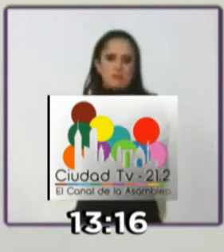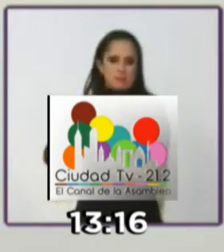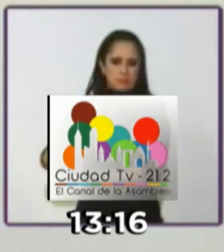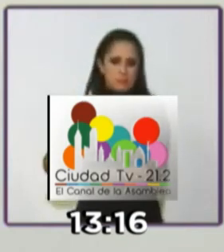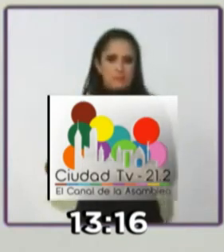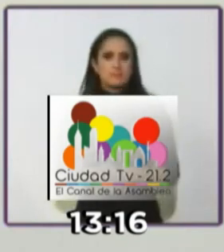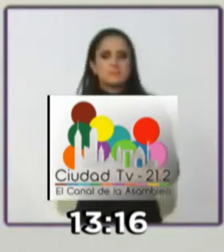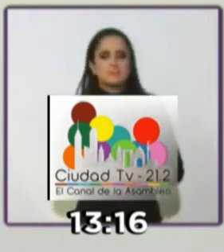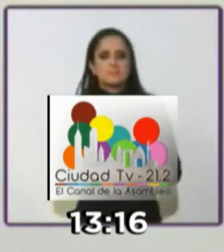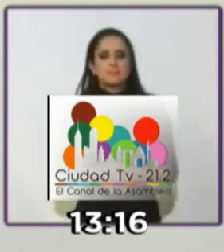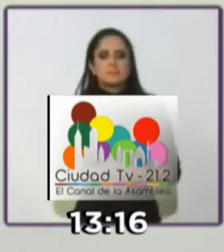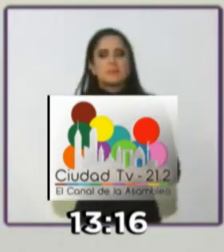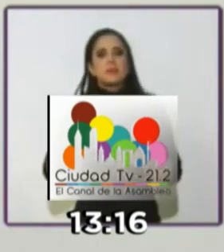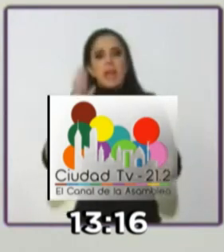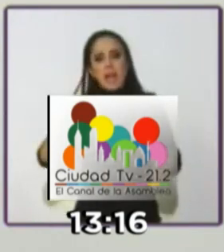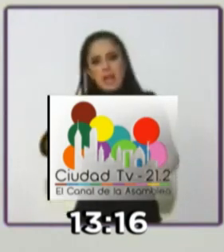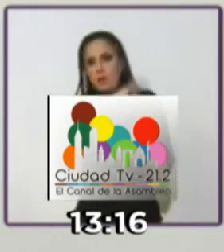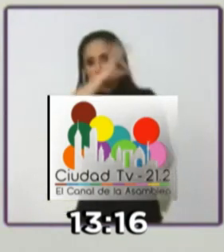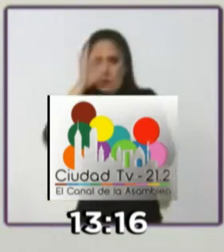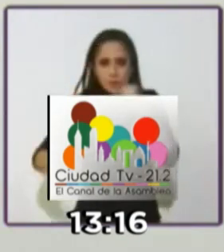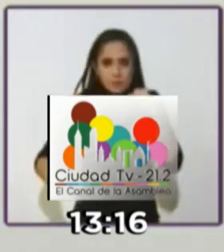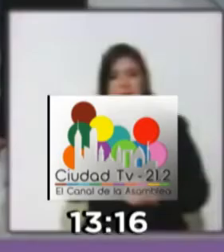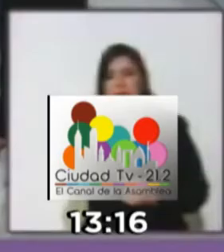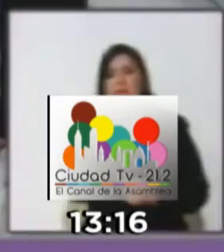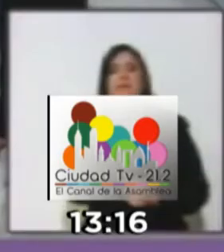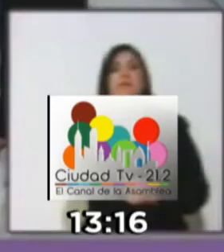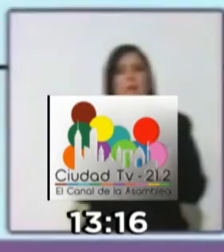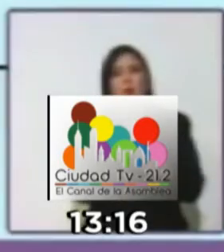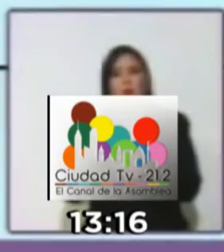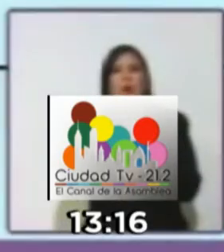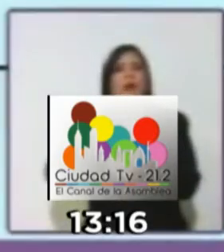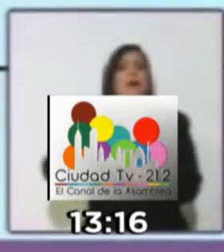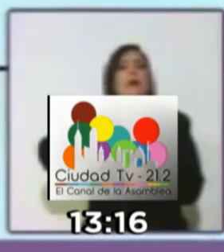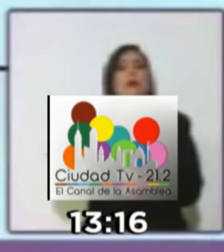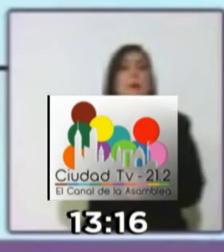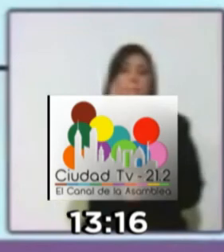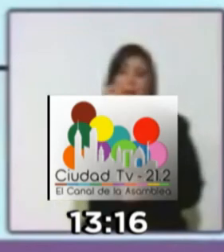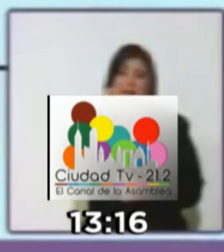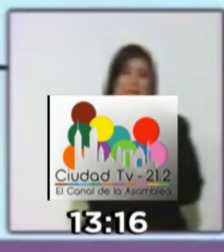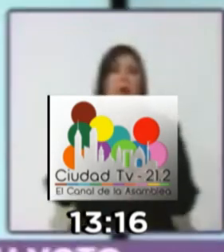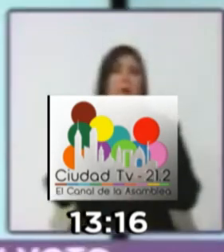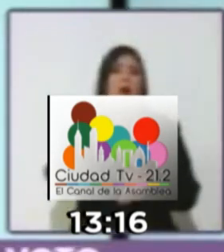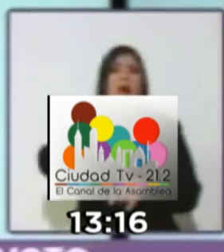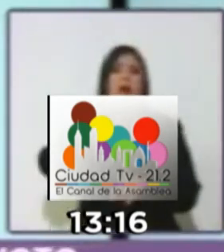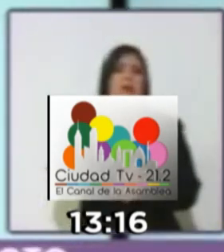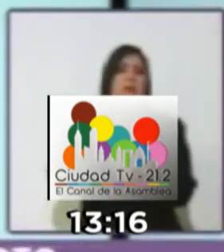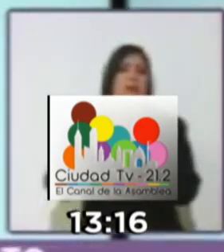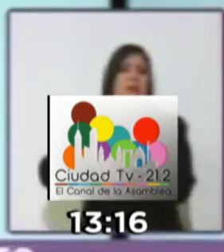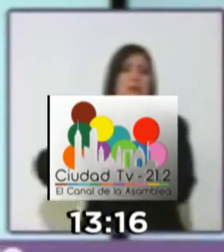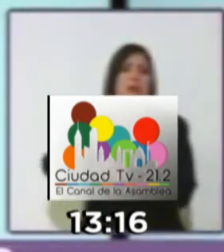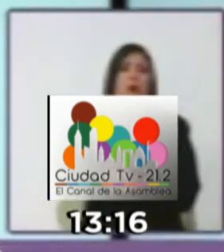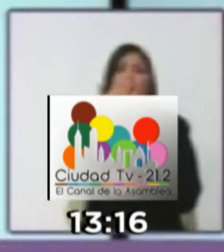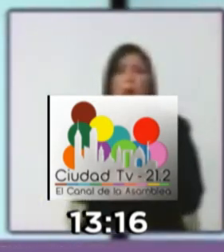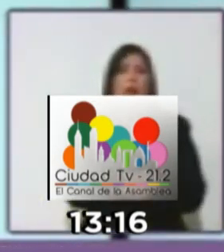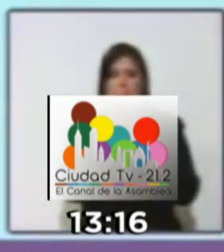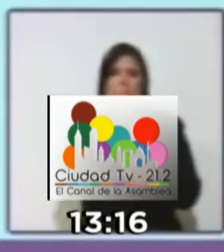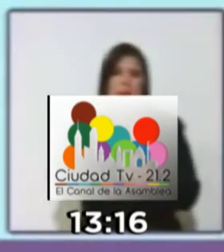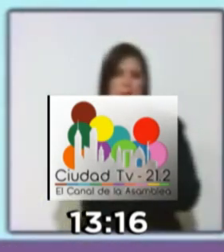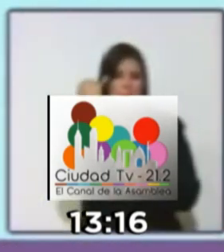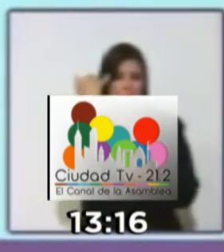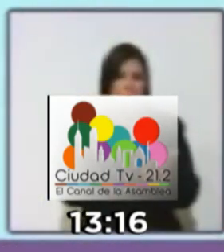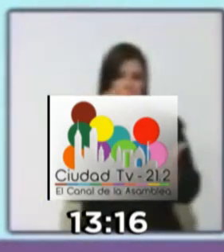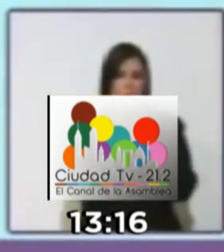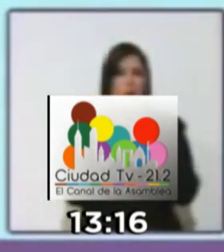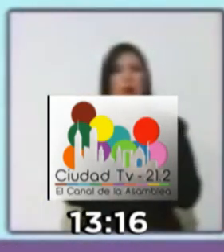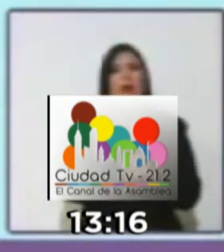encuentro entre los aspirantes al gobierno de la Ciudad de México, que comenzó a las 19 horas con 30 minutos del miércoles 18 de abril, tuvo una